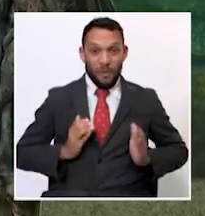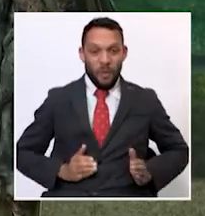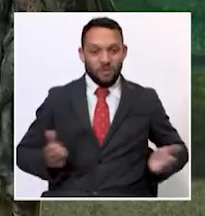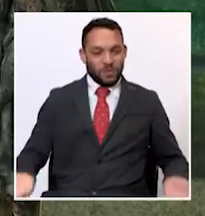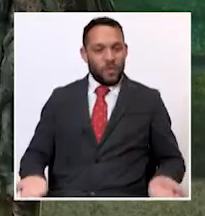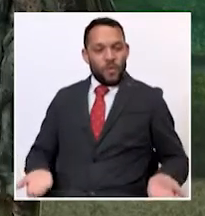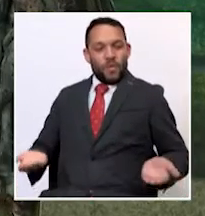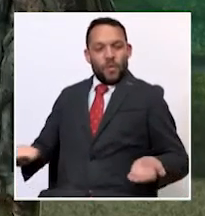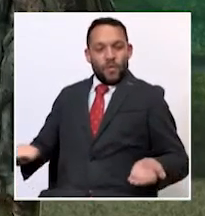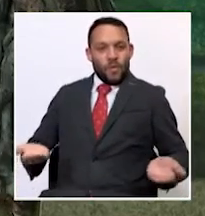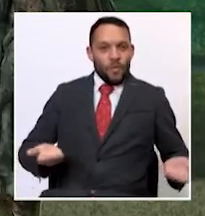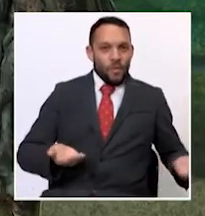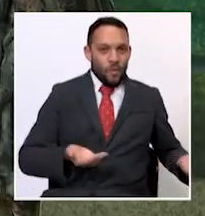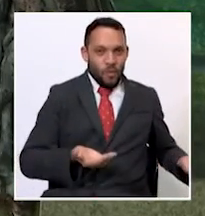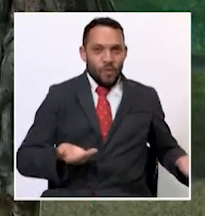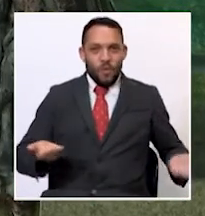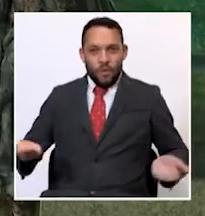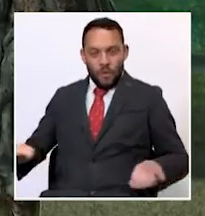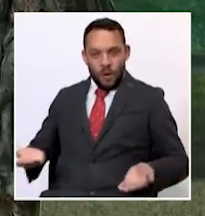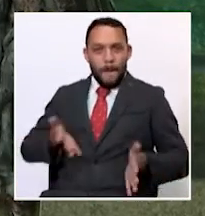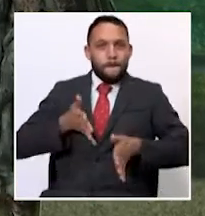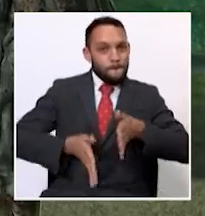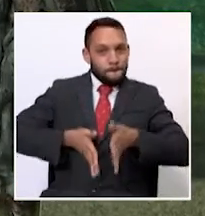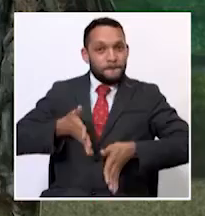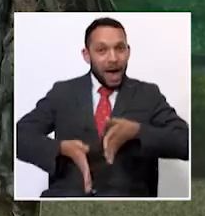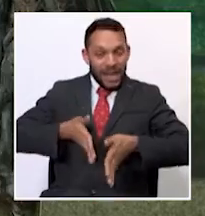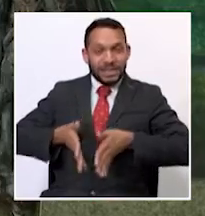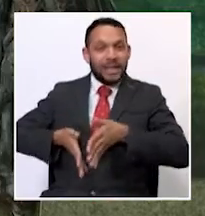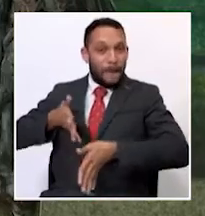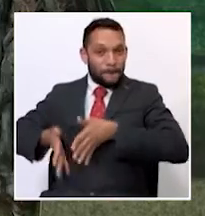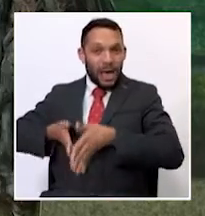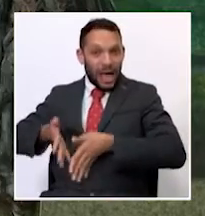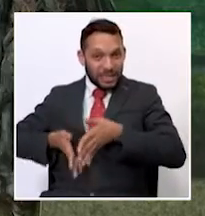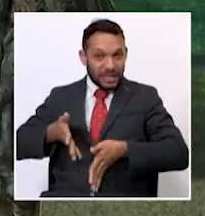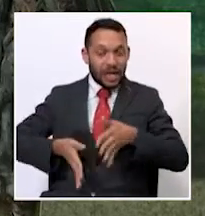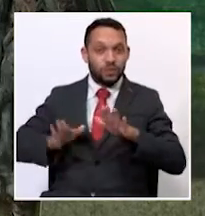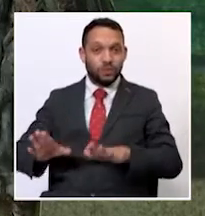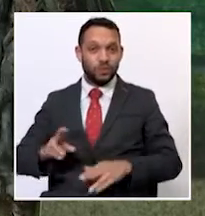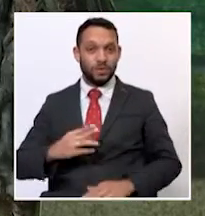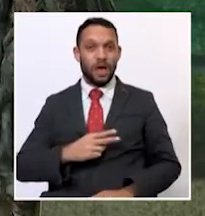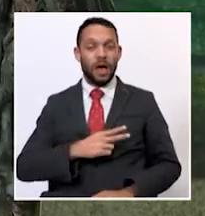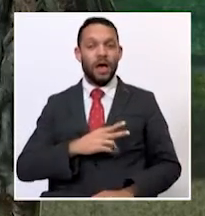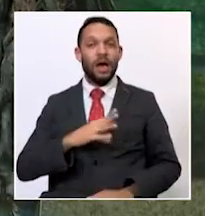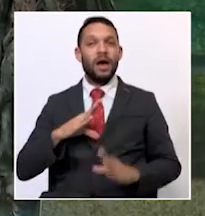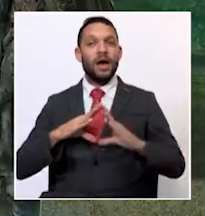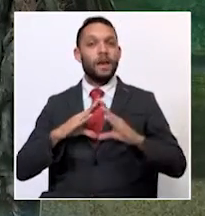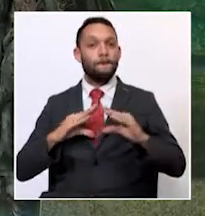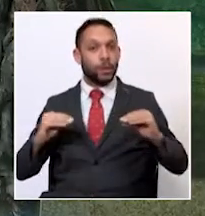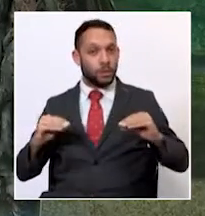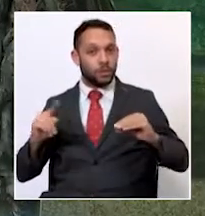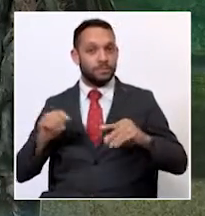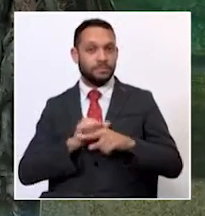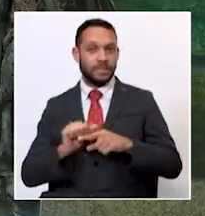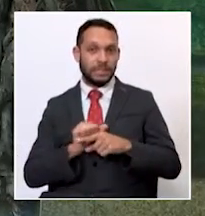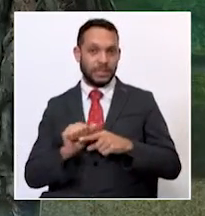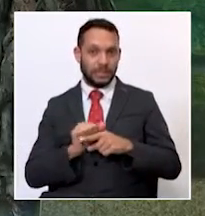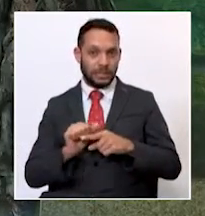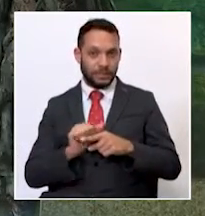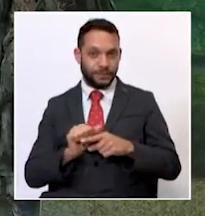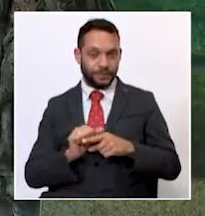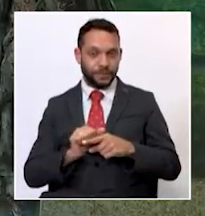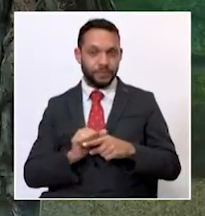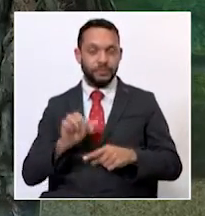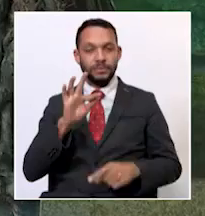basadas en masajes, como el masaje shiatsu, que es un masaje japonés, el masaje tailandés y diferentes puntos